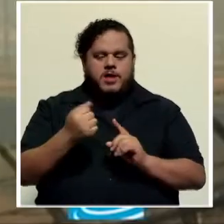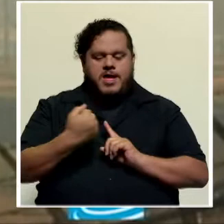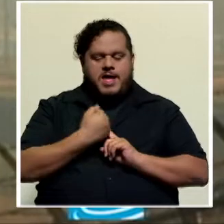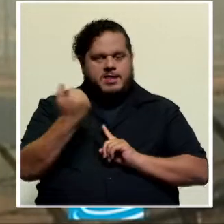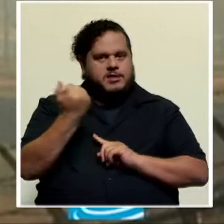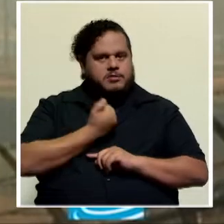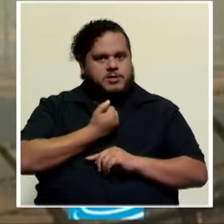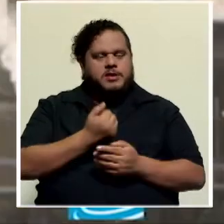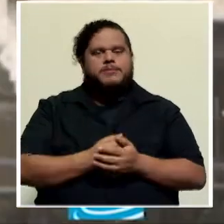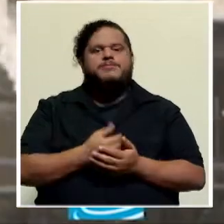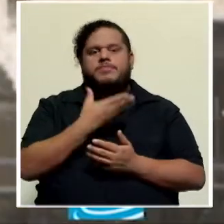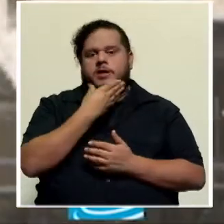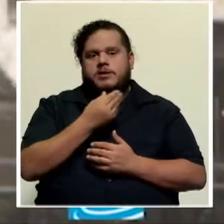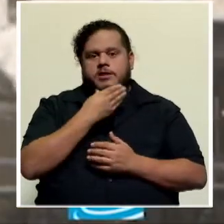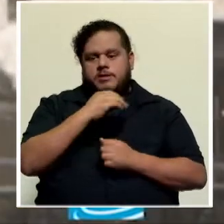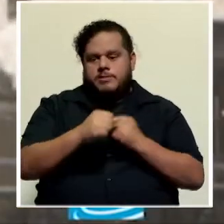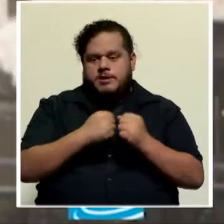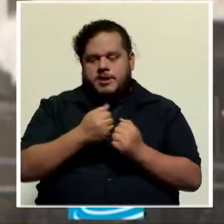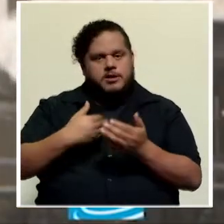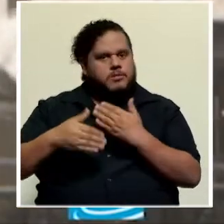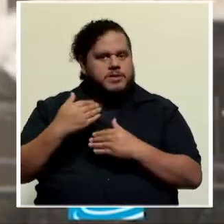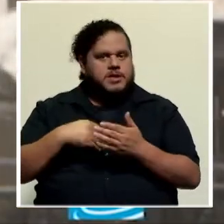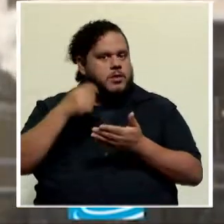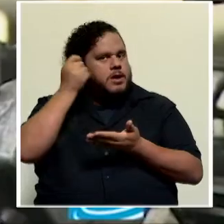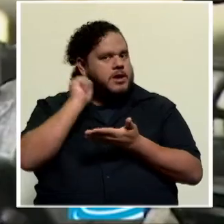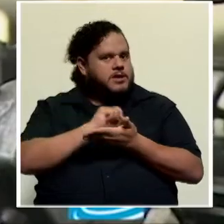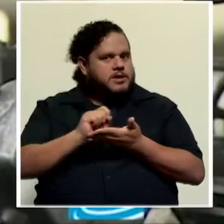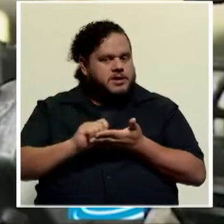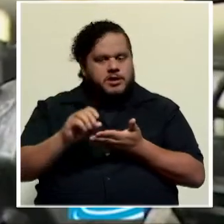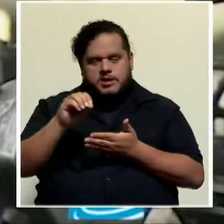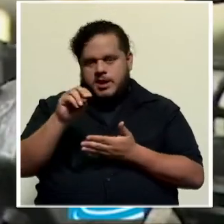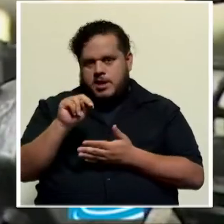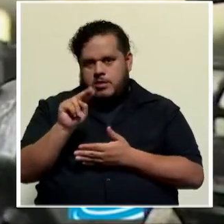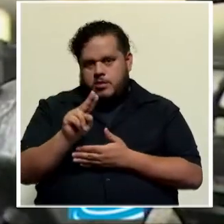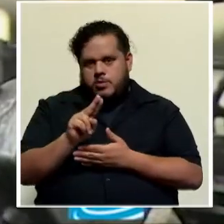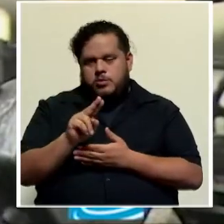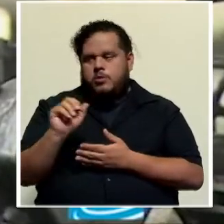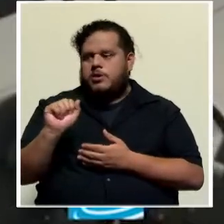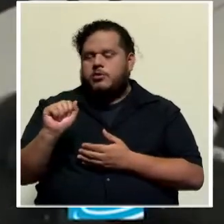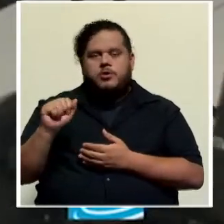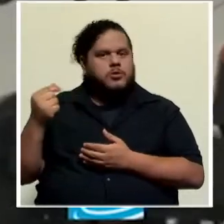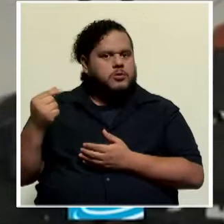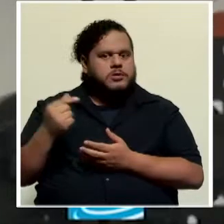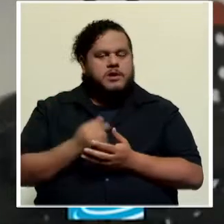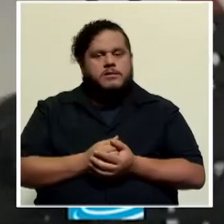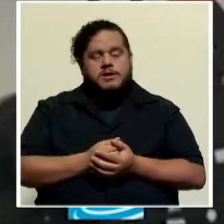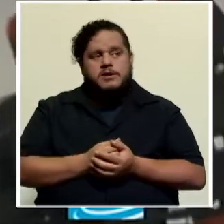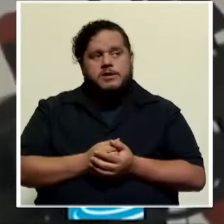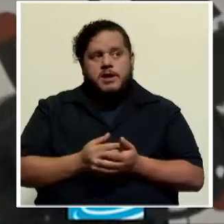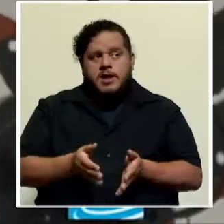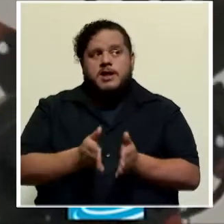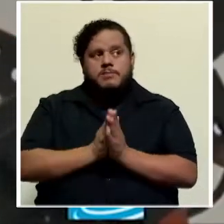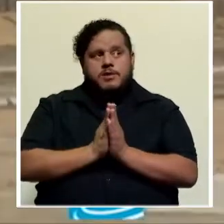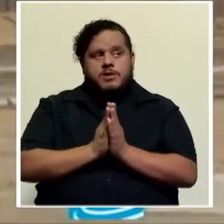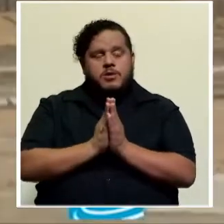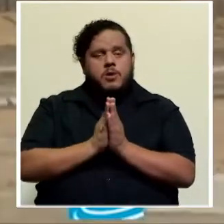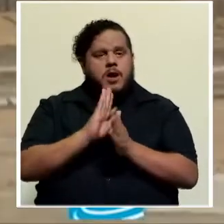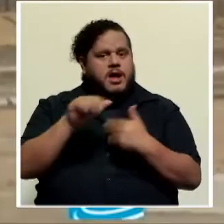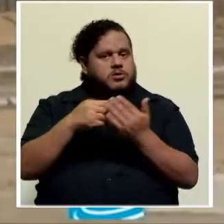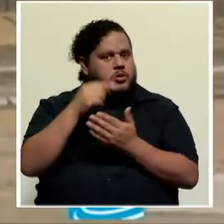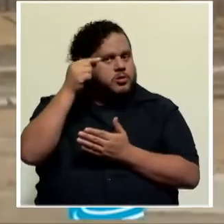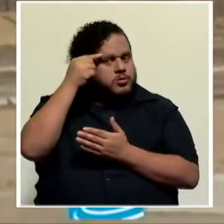diciembre del año pasado, el secretario general de las Naciones Unidas, Antonio Guterres, pidió a los gobiernos del